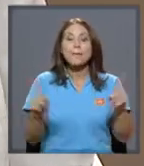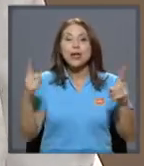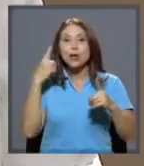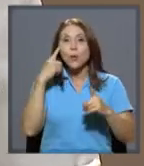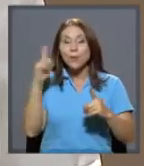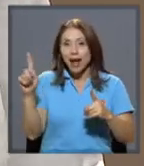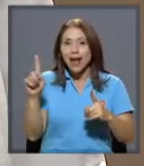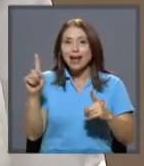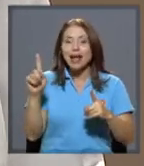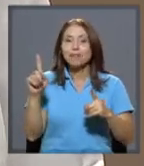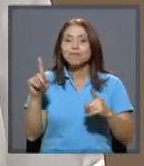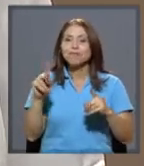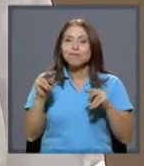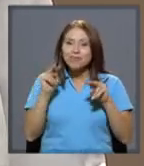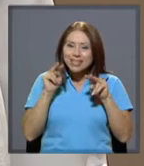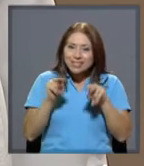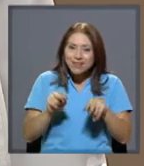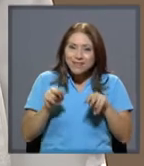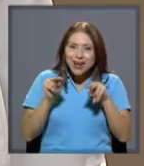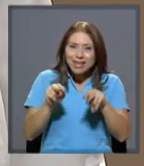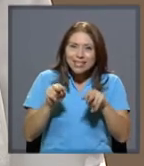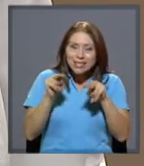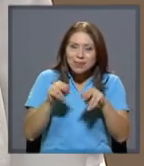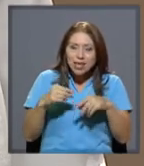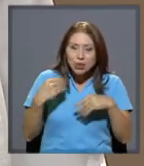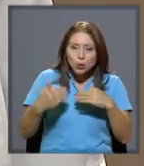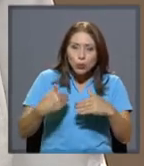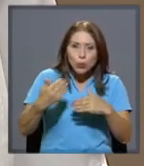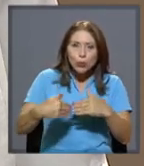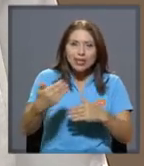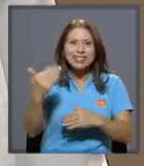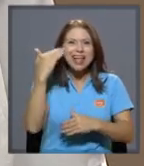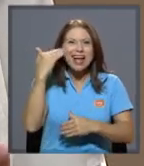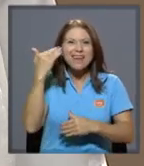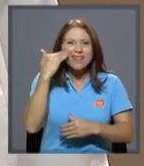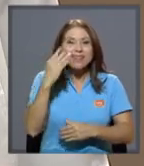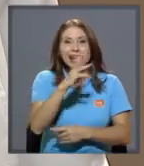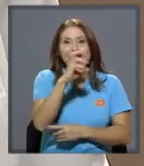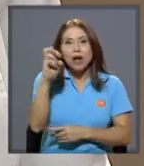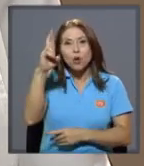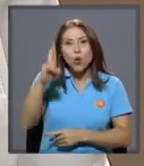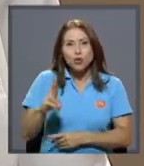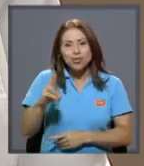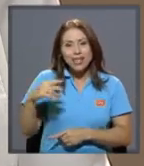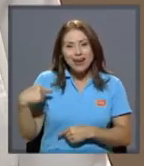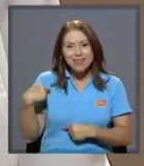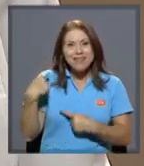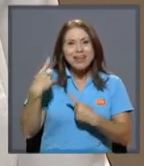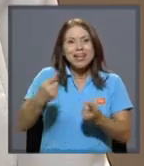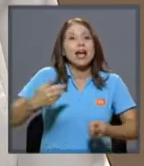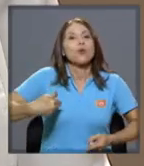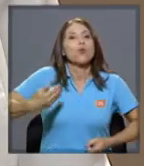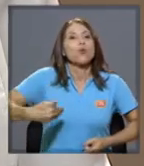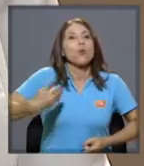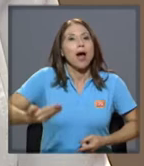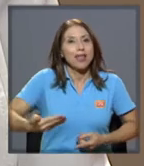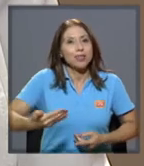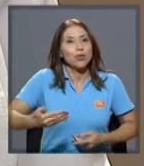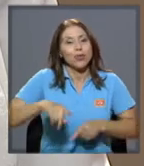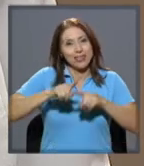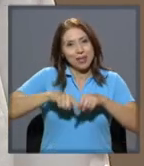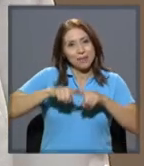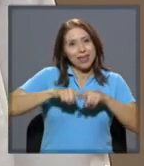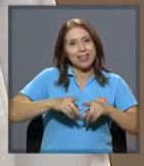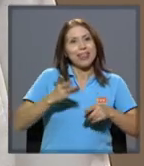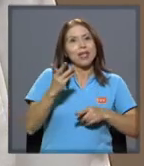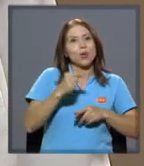el seguimiento, para llevar el pulso de cuándo llegaría a Costa Rica, de acuerdo a un comportamiento de nacimientos y